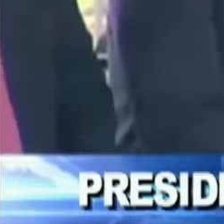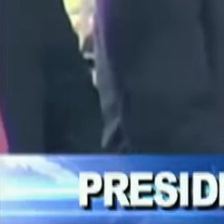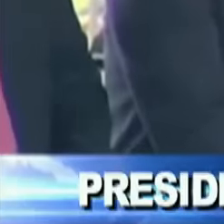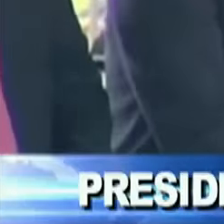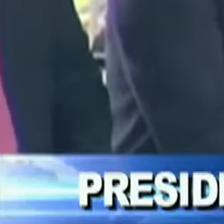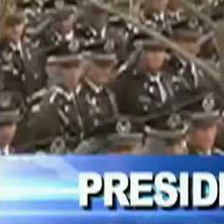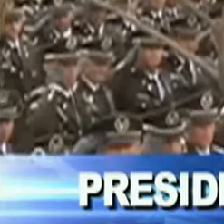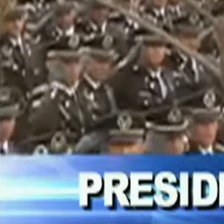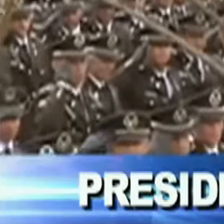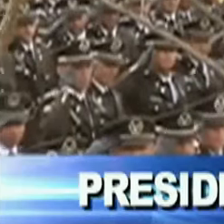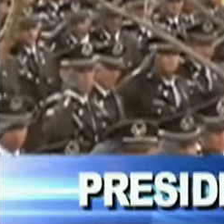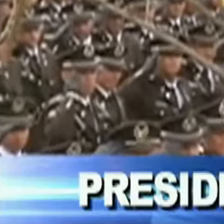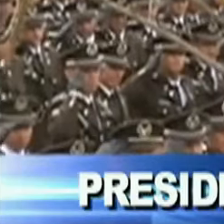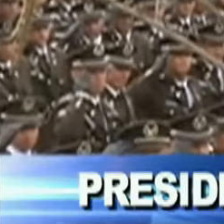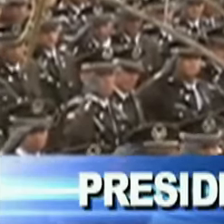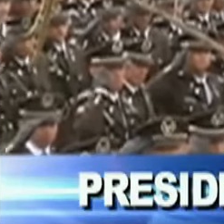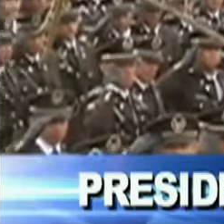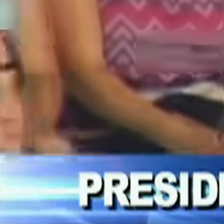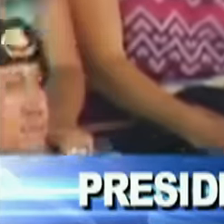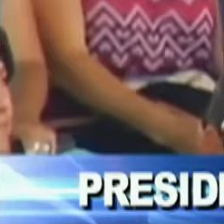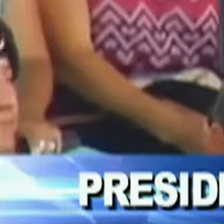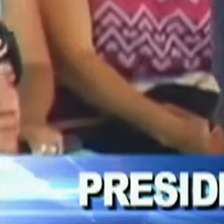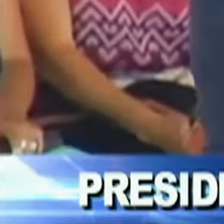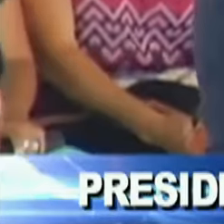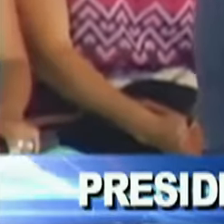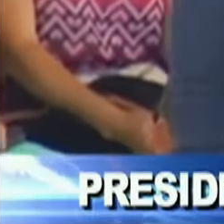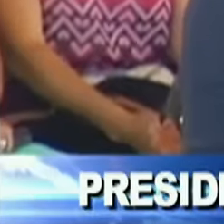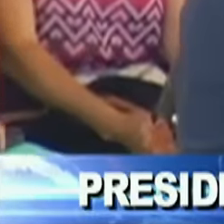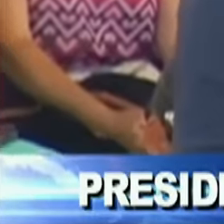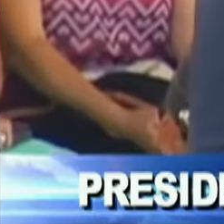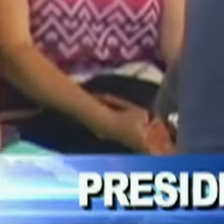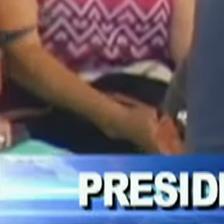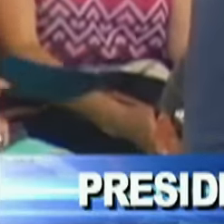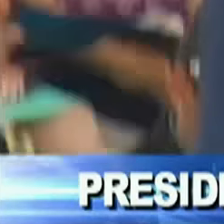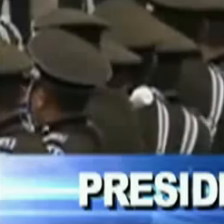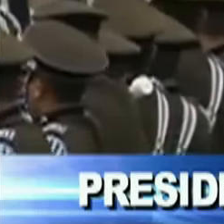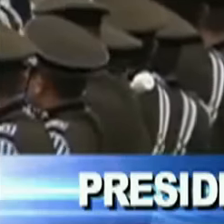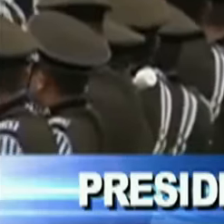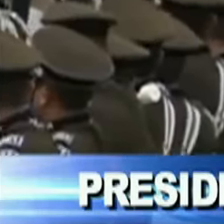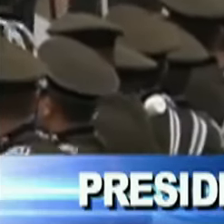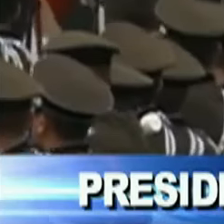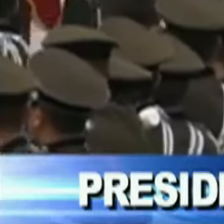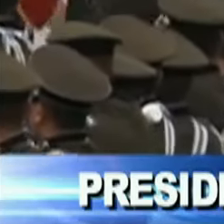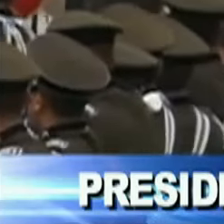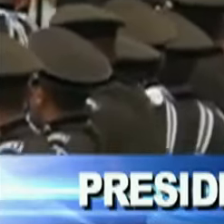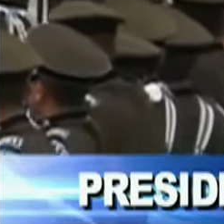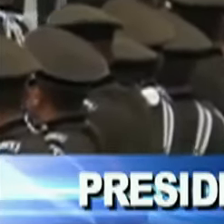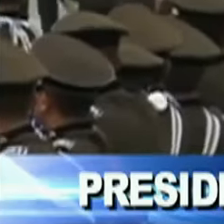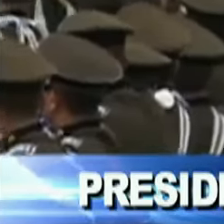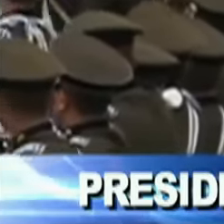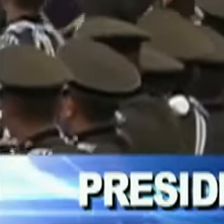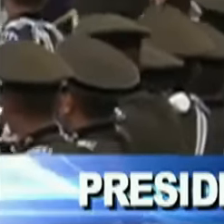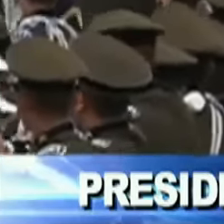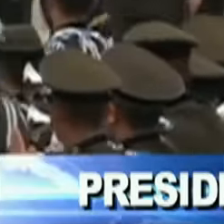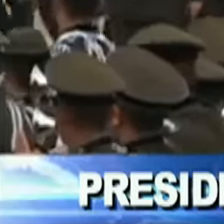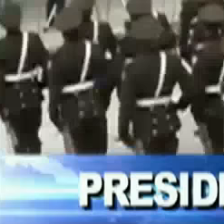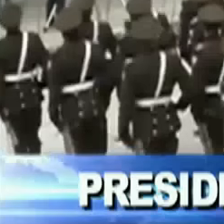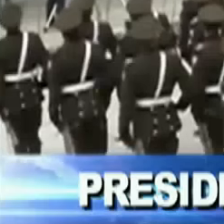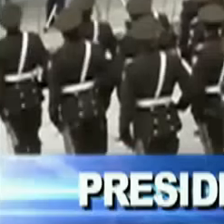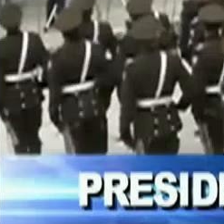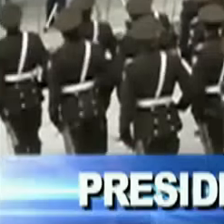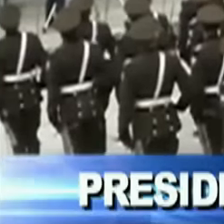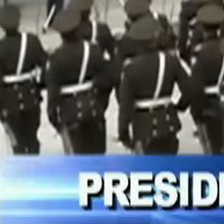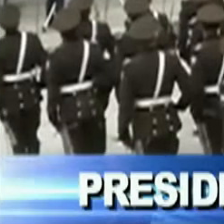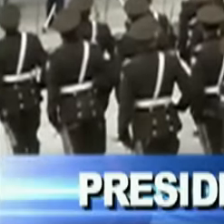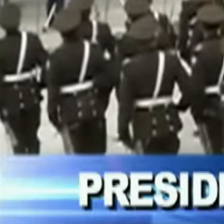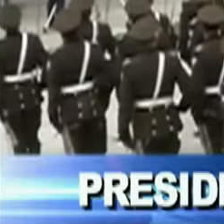Presidente Rafael Correa laboró en Guayaquil. Solemnizó ceremonia de ascenso en la policía